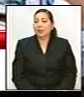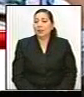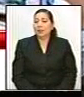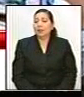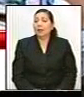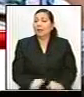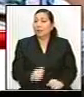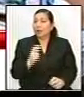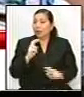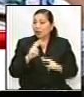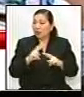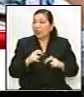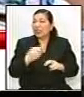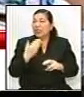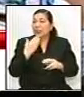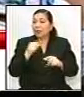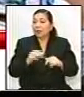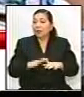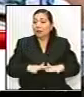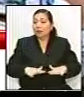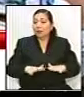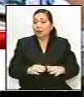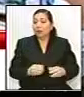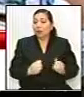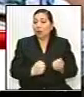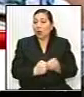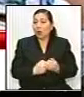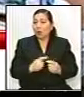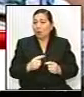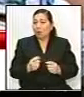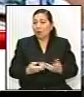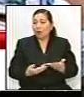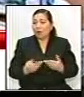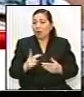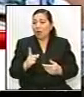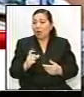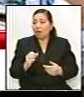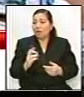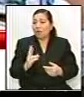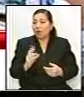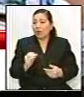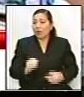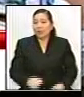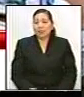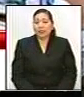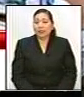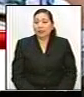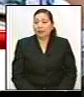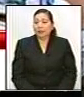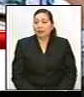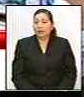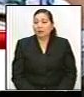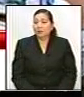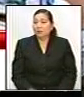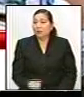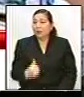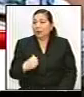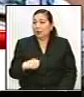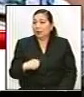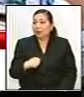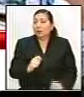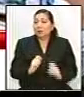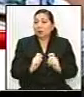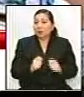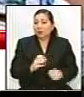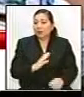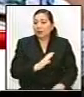Hice las averiguaciones de quién era el terreno, era de una cooperativa, Las Flores, pero no sé qué problema tuvo con el alcalde, le devolvieron